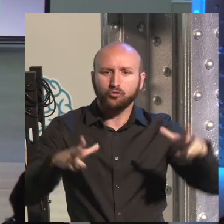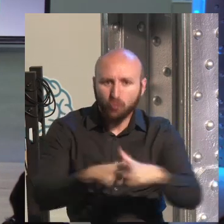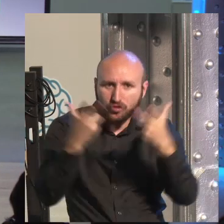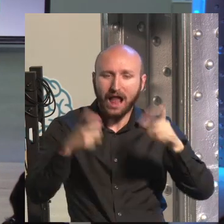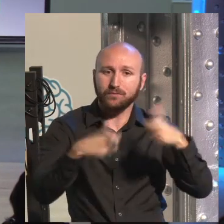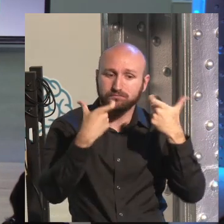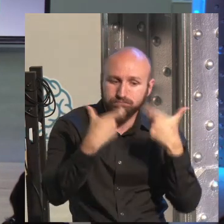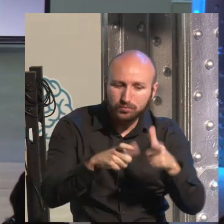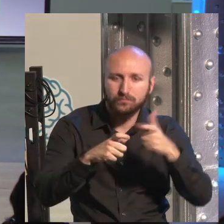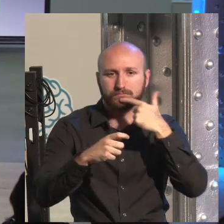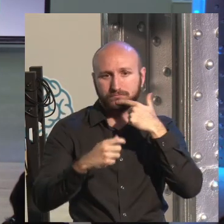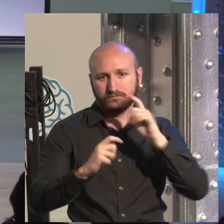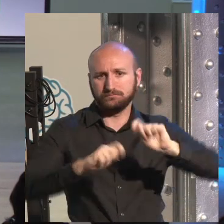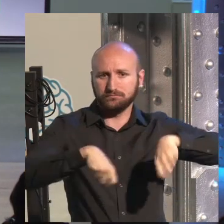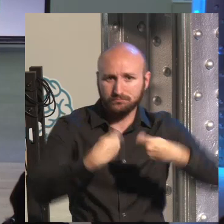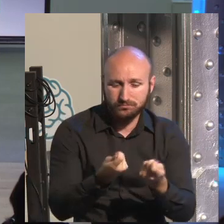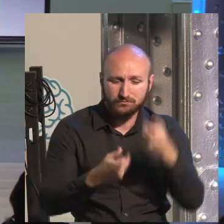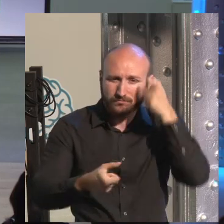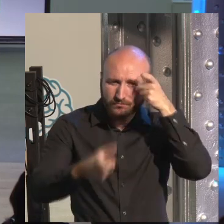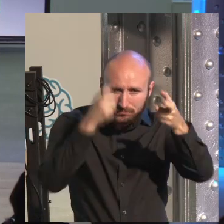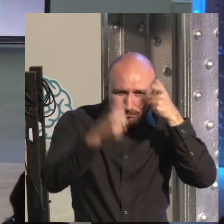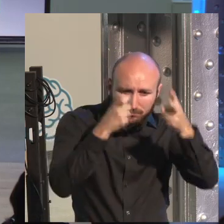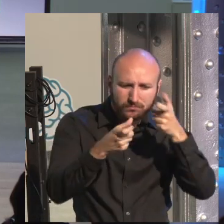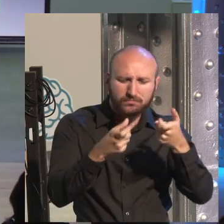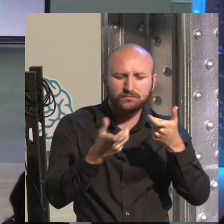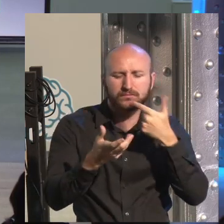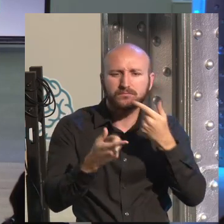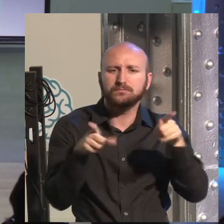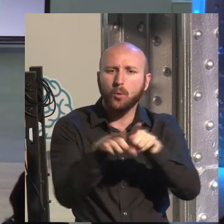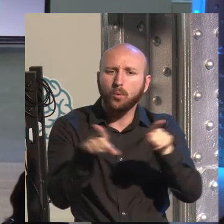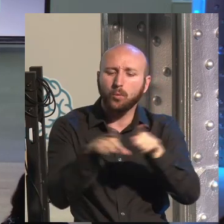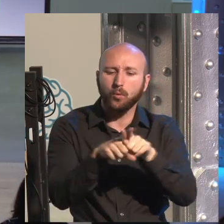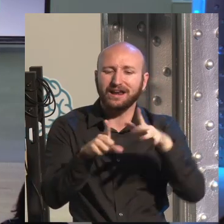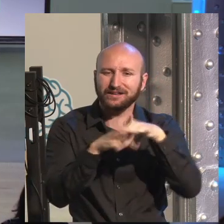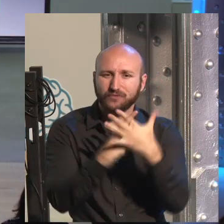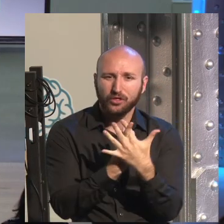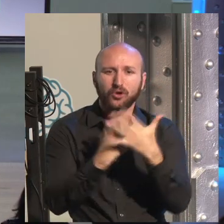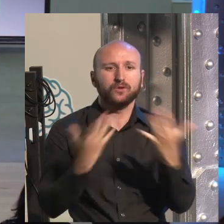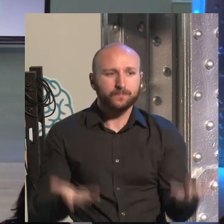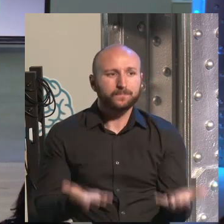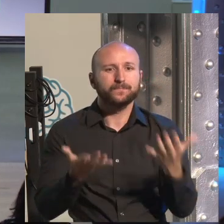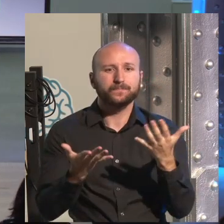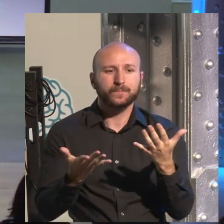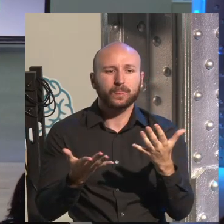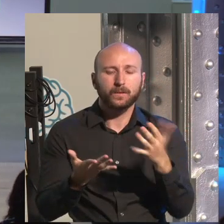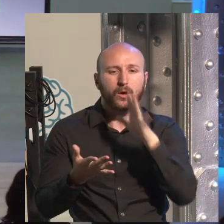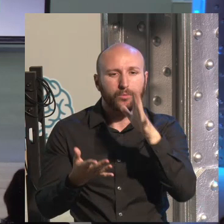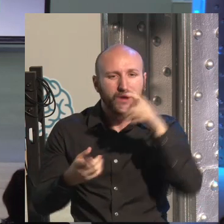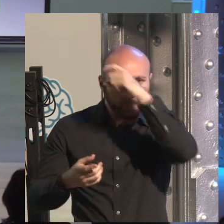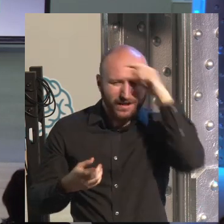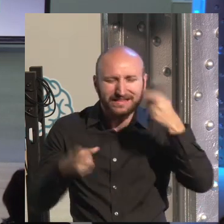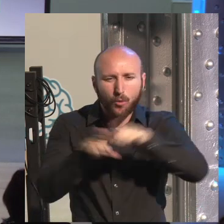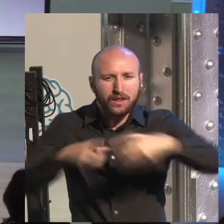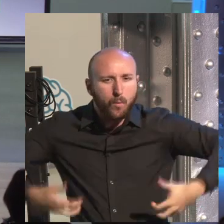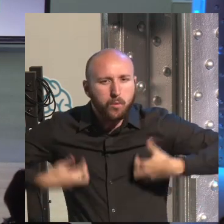medio ecológico en el que viven estos pueblos, en unas condiciones en las que, decía él, habría bastado con la mente de un